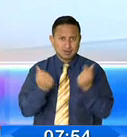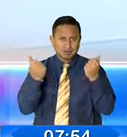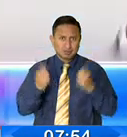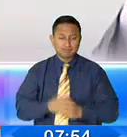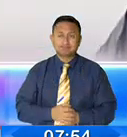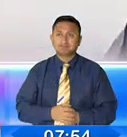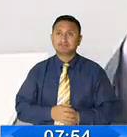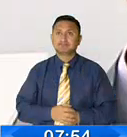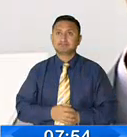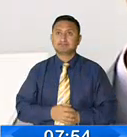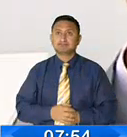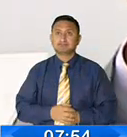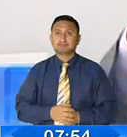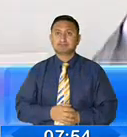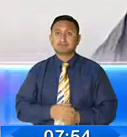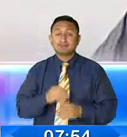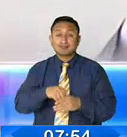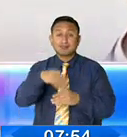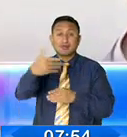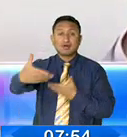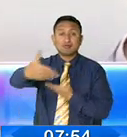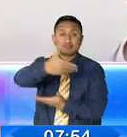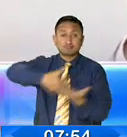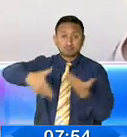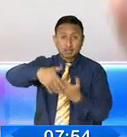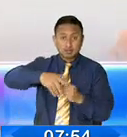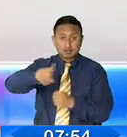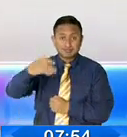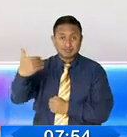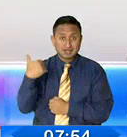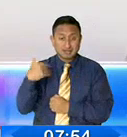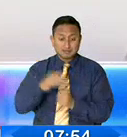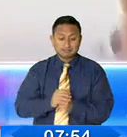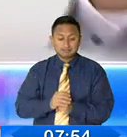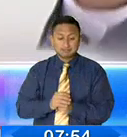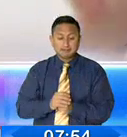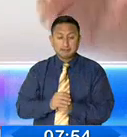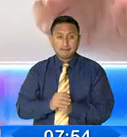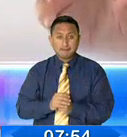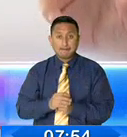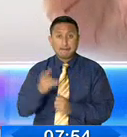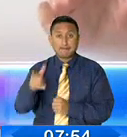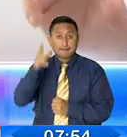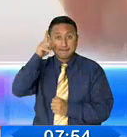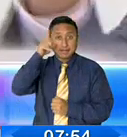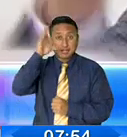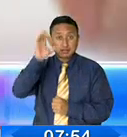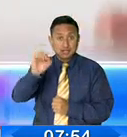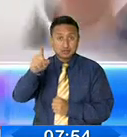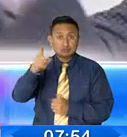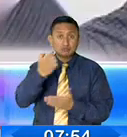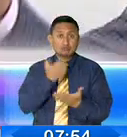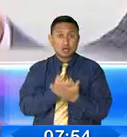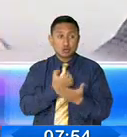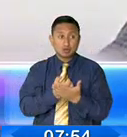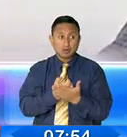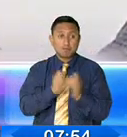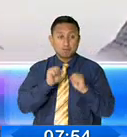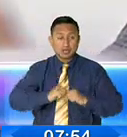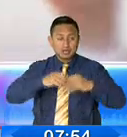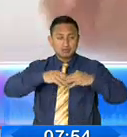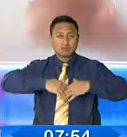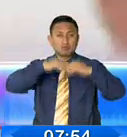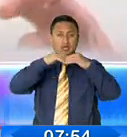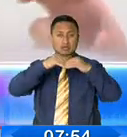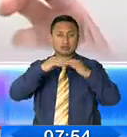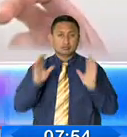los mercados percibían que con Lazo la economía puede estar mejor. Eso es lo que